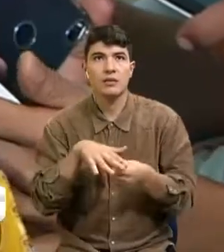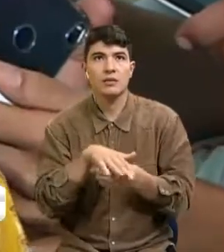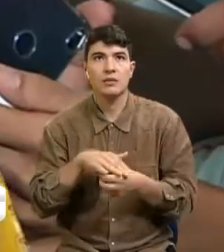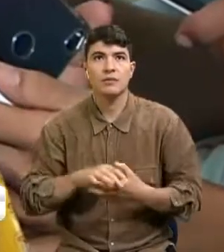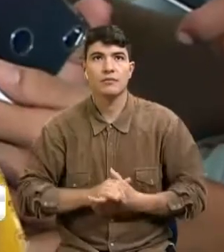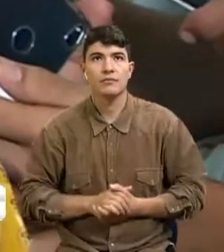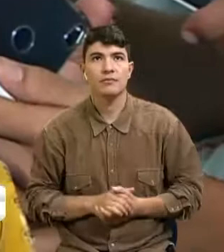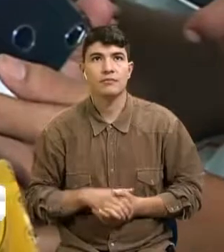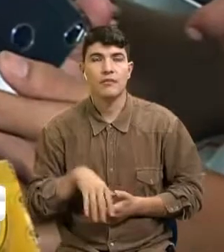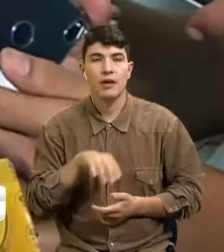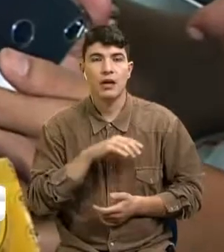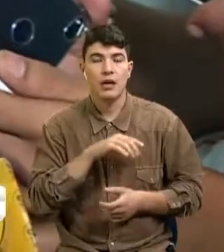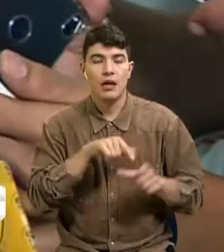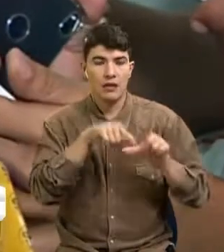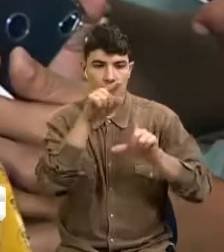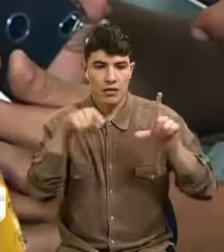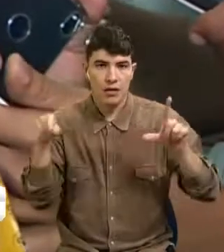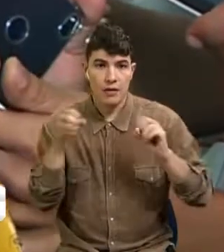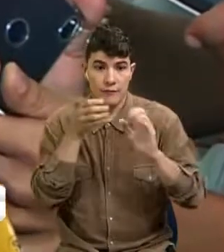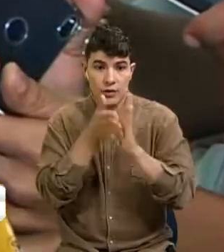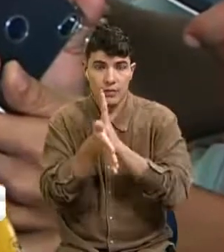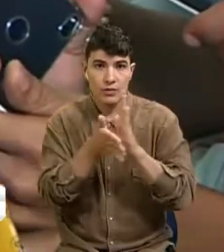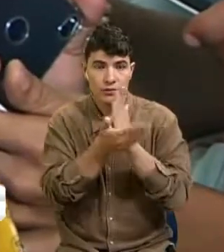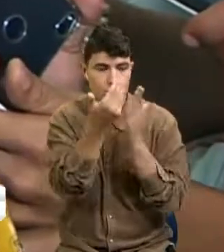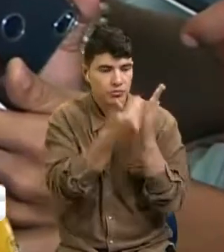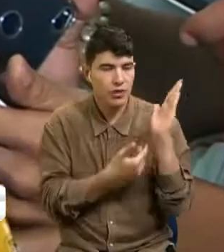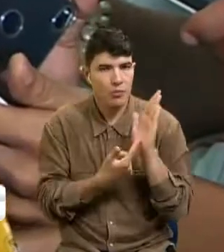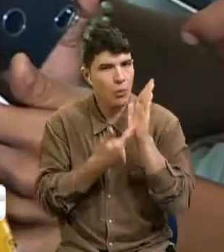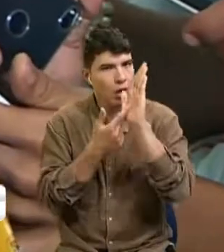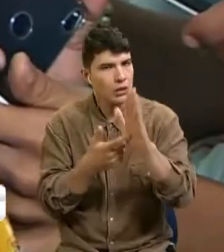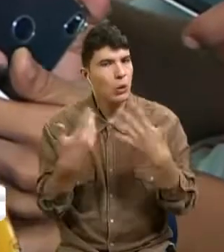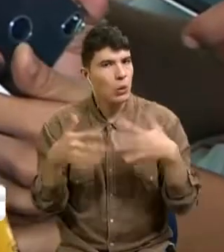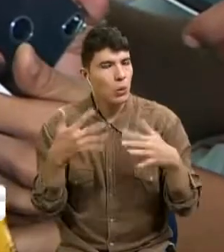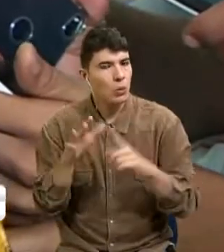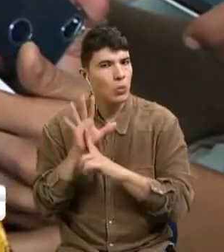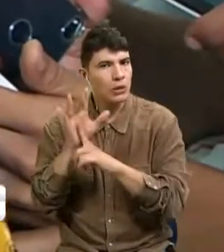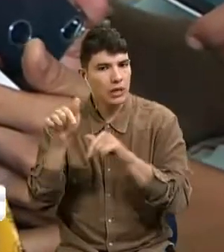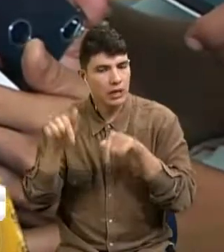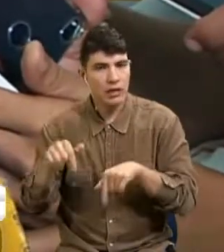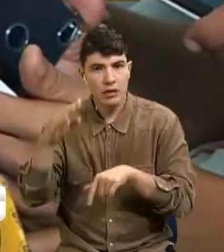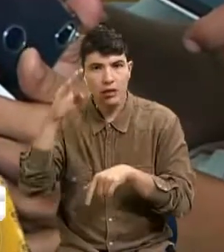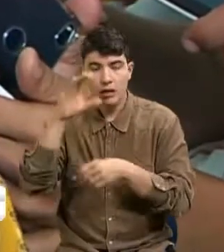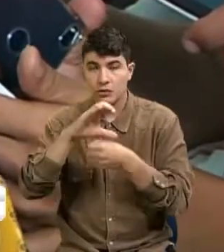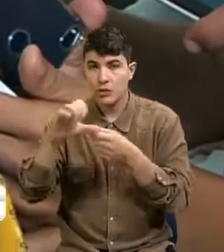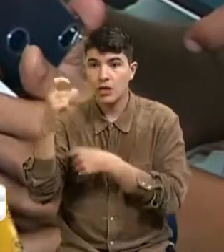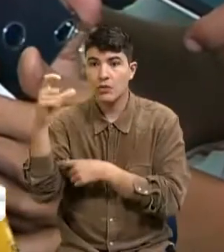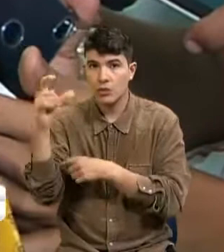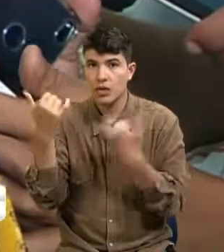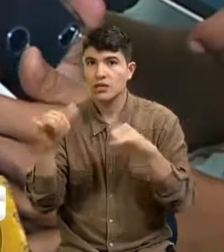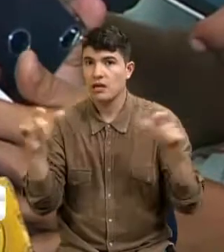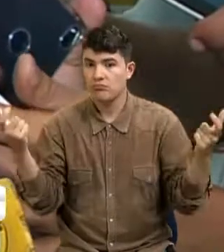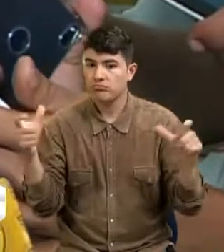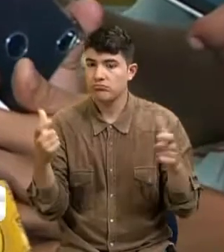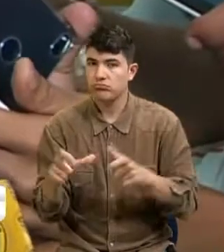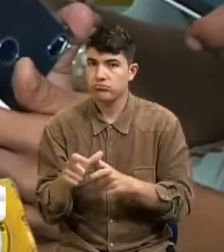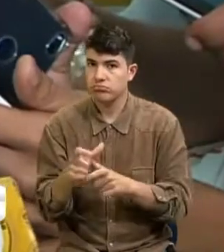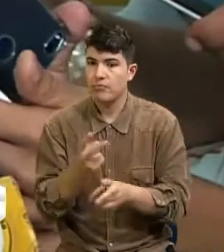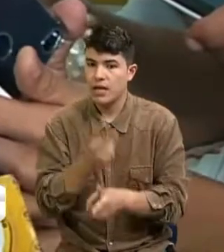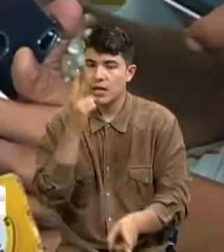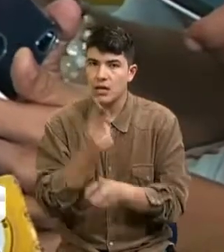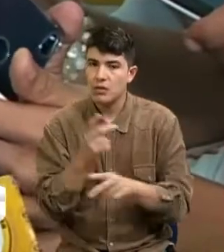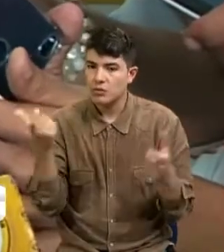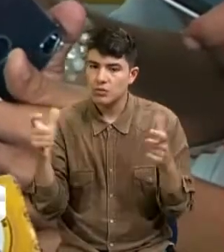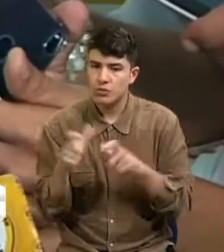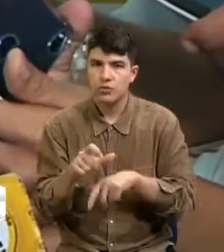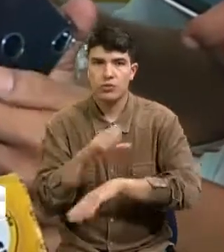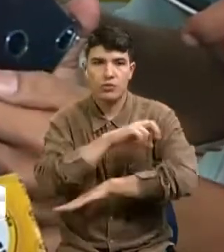balances que estamos entregando dan una muestra de que si se vienen bajando los índices de inseguridad de homicidios